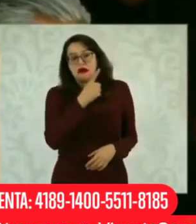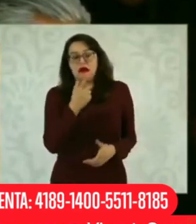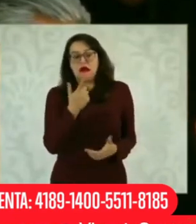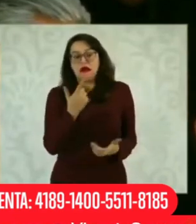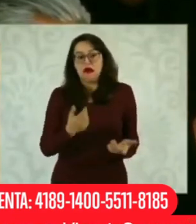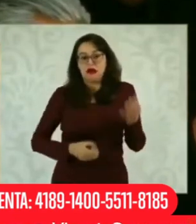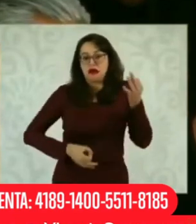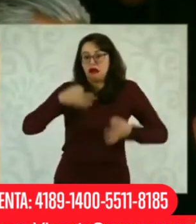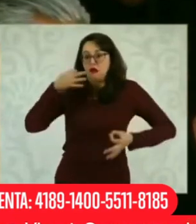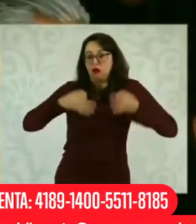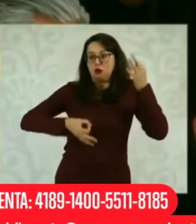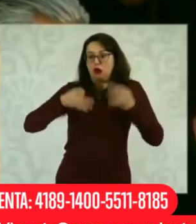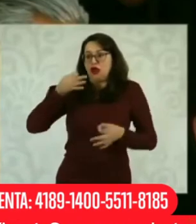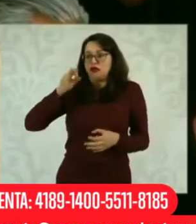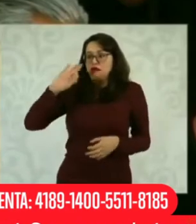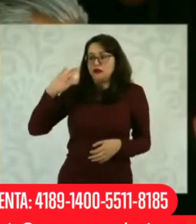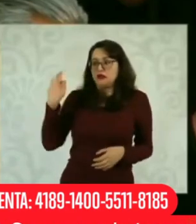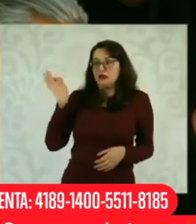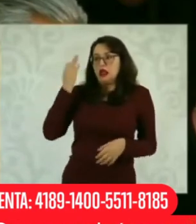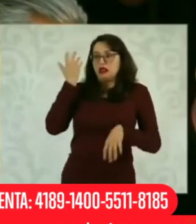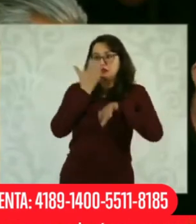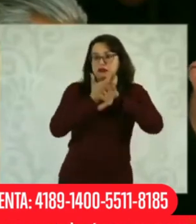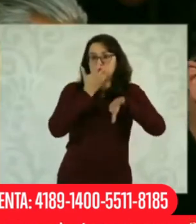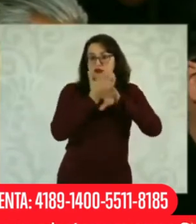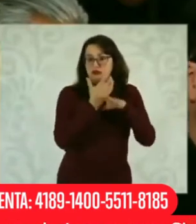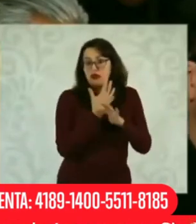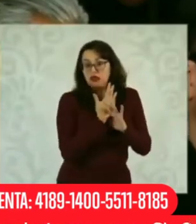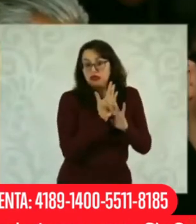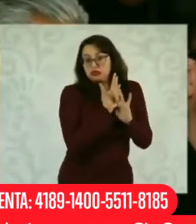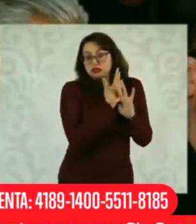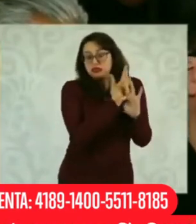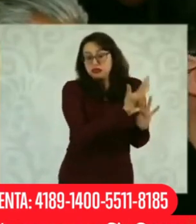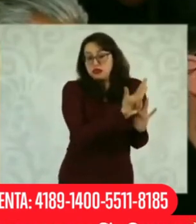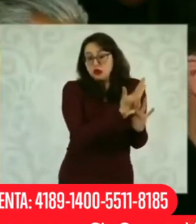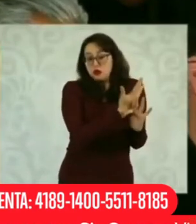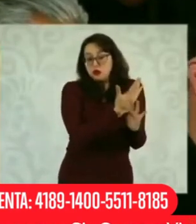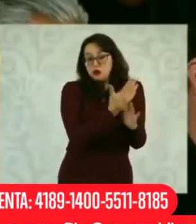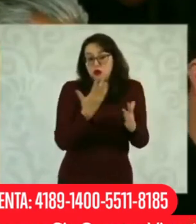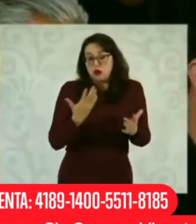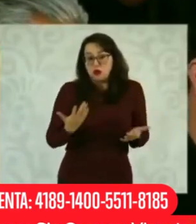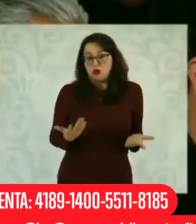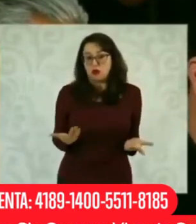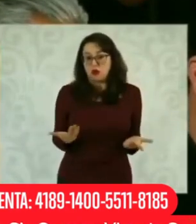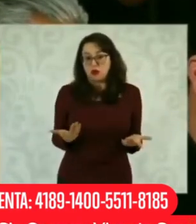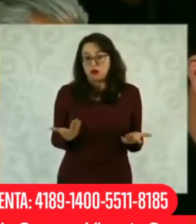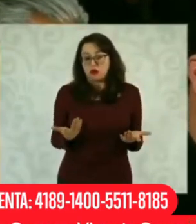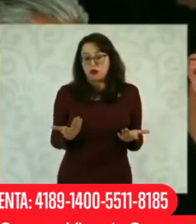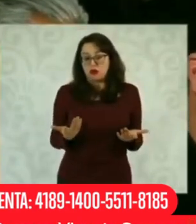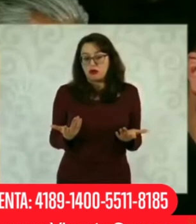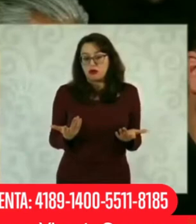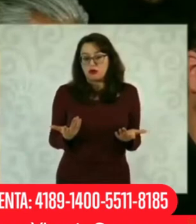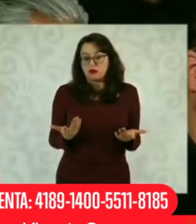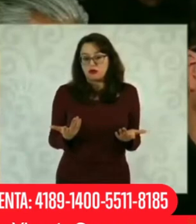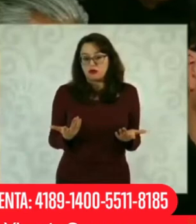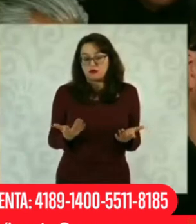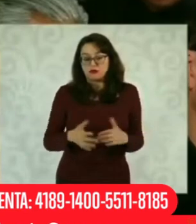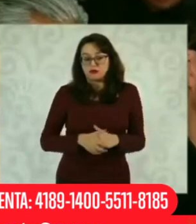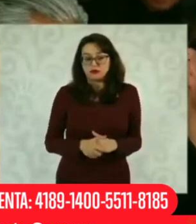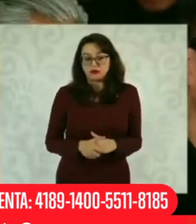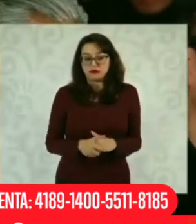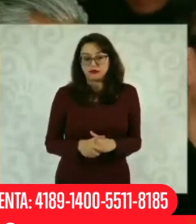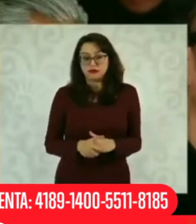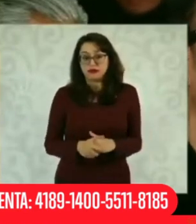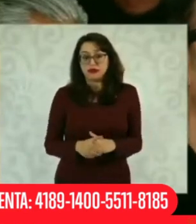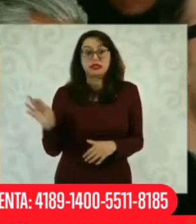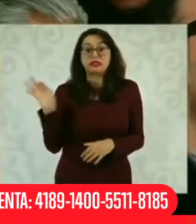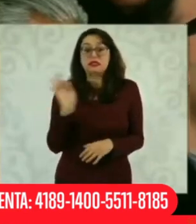audiencia en la que, bueno, Sí. pues ella retiró los cargos, precisamente por el tema de cooperación con México. Es decir, evidentemente no hay